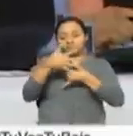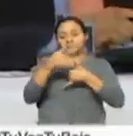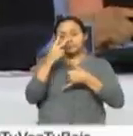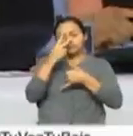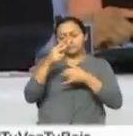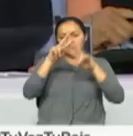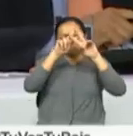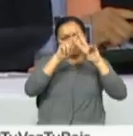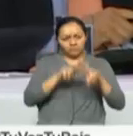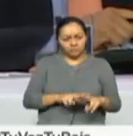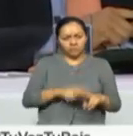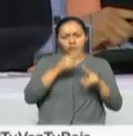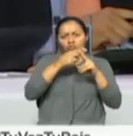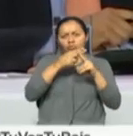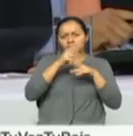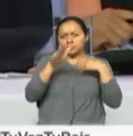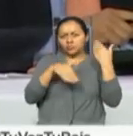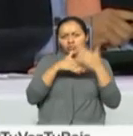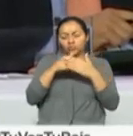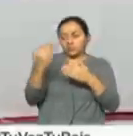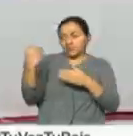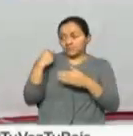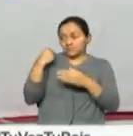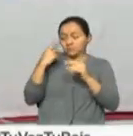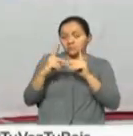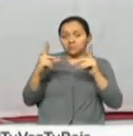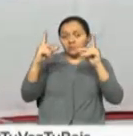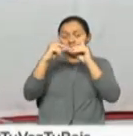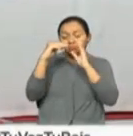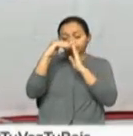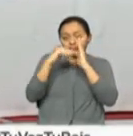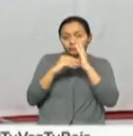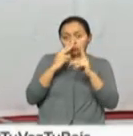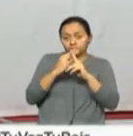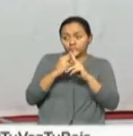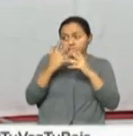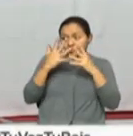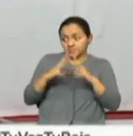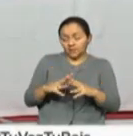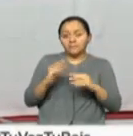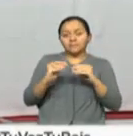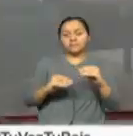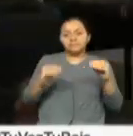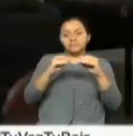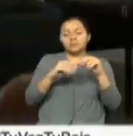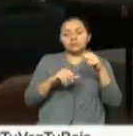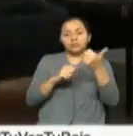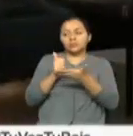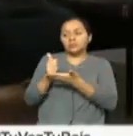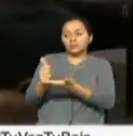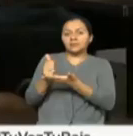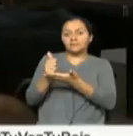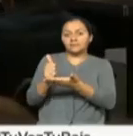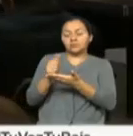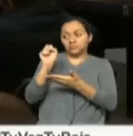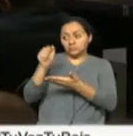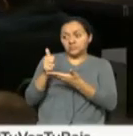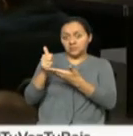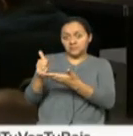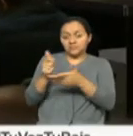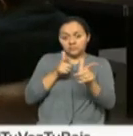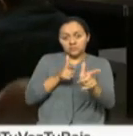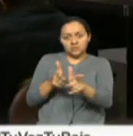nombres de los miembros de las FARC que se movilizan a las zonas de desarme para impedir que narcotraficantes accedan a beneficios previstos para los